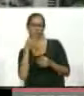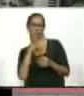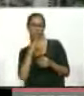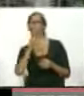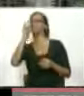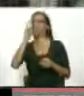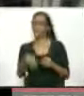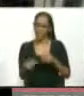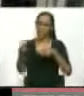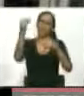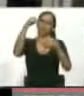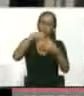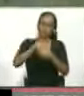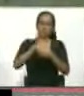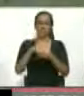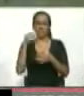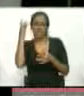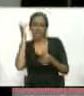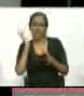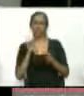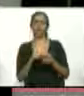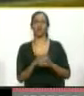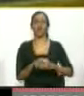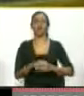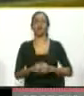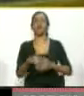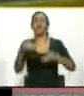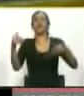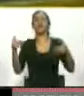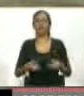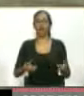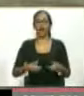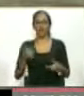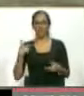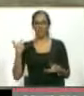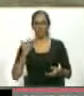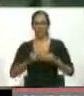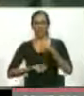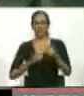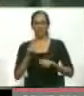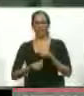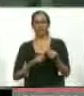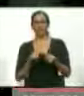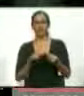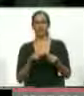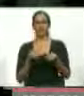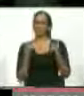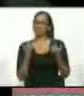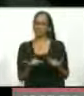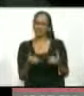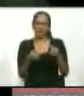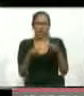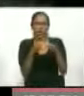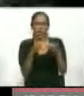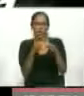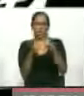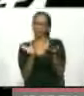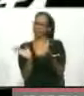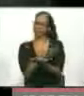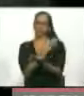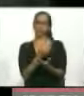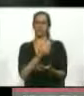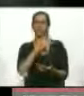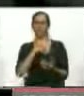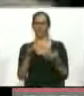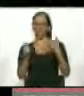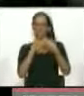malamente los llaman así creo en un gran esfuerzo que tenemos que hacer dejémoslo del sectarismo aquí estamos nosotros cierren